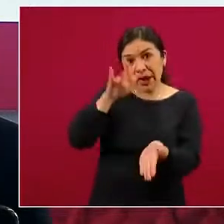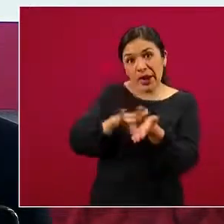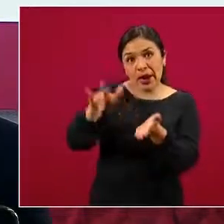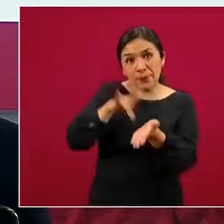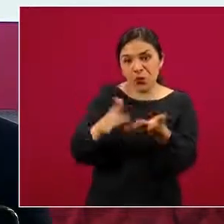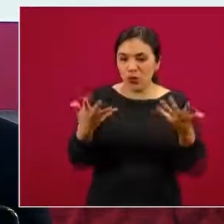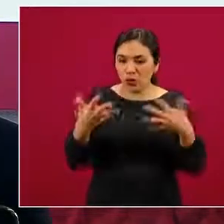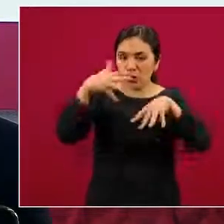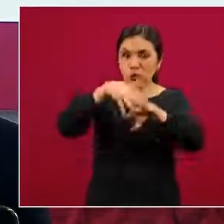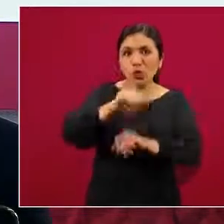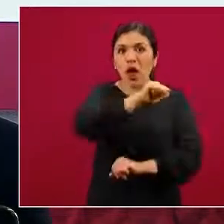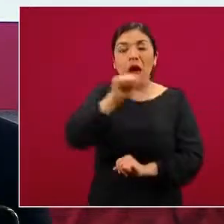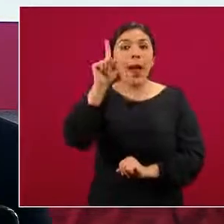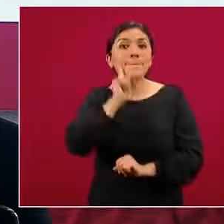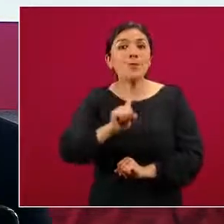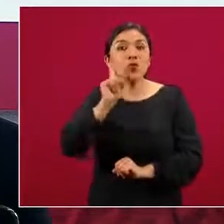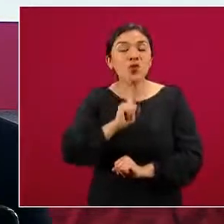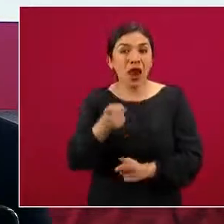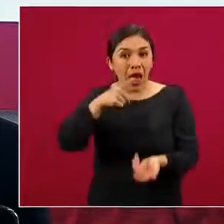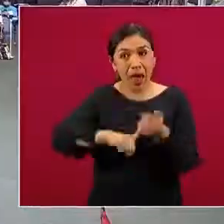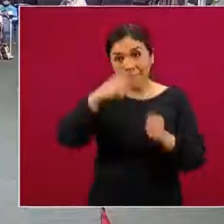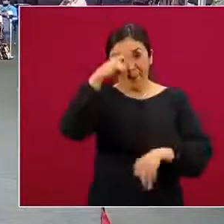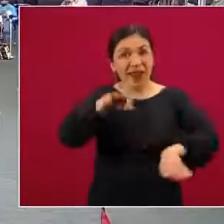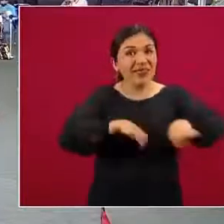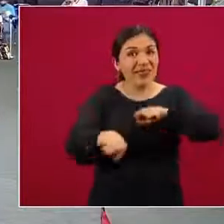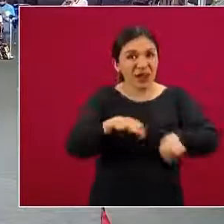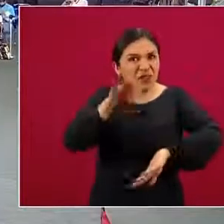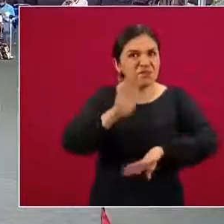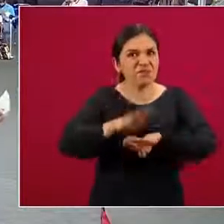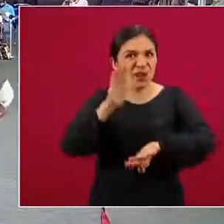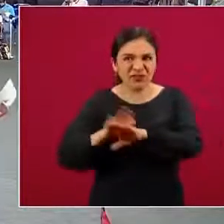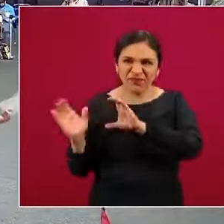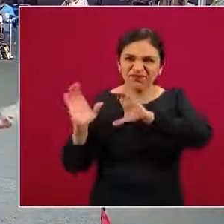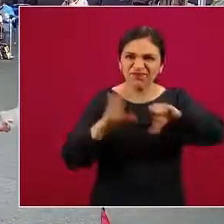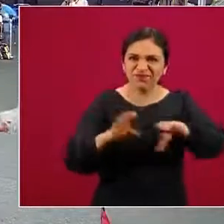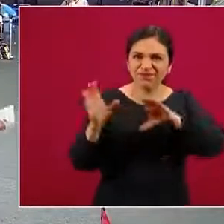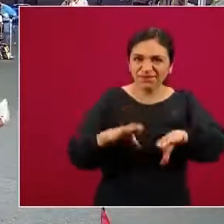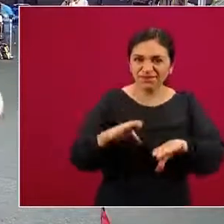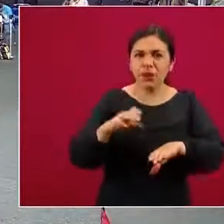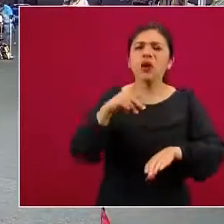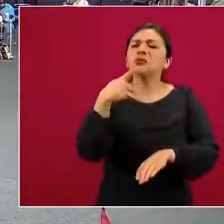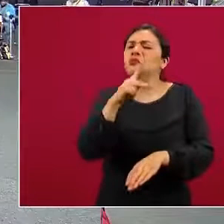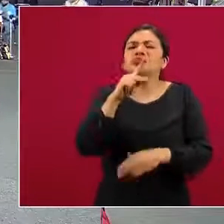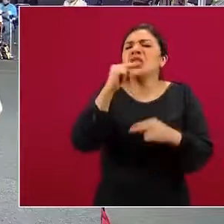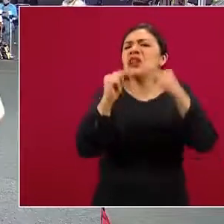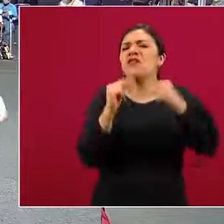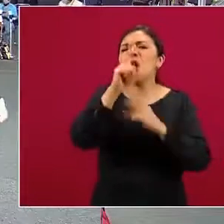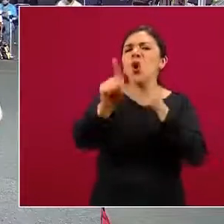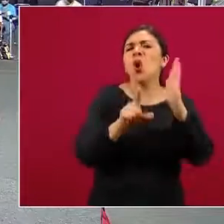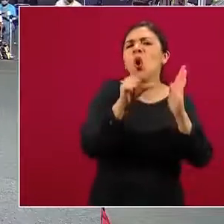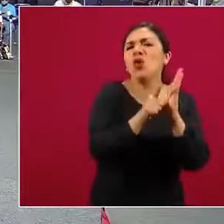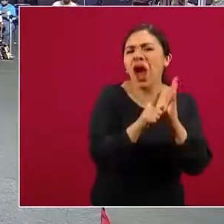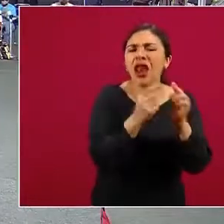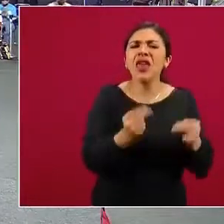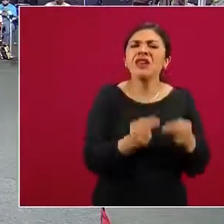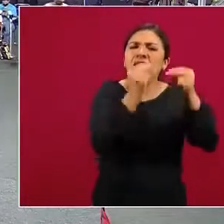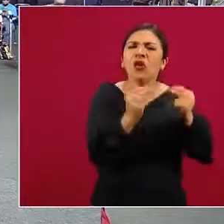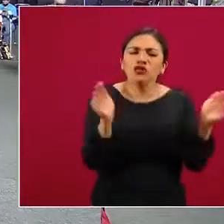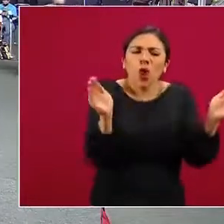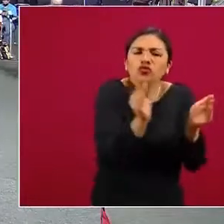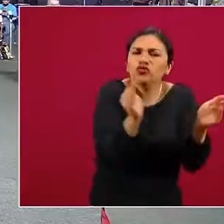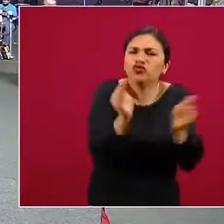la inclusión de las mujeres en el mercado de trabajo a nivel muy local, con negocios